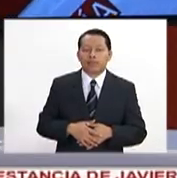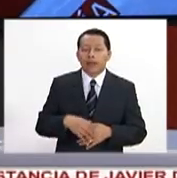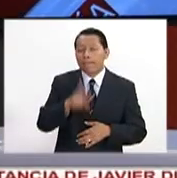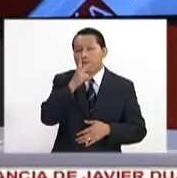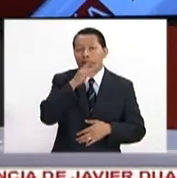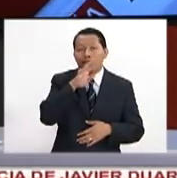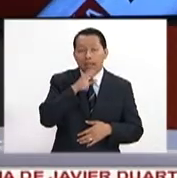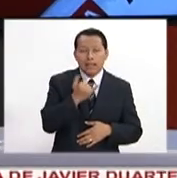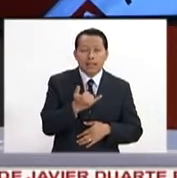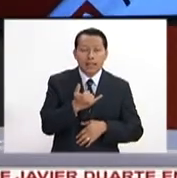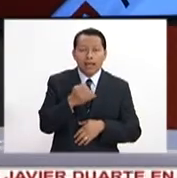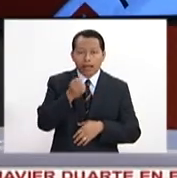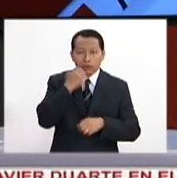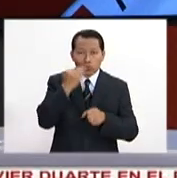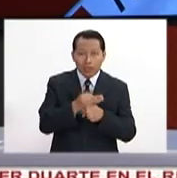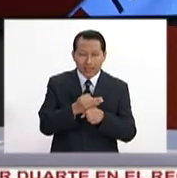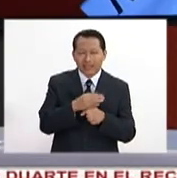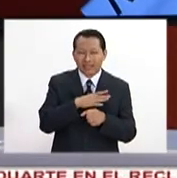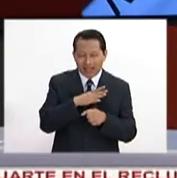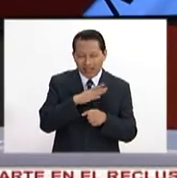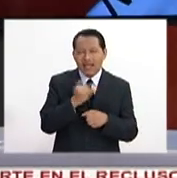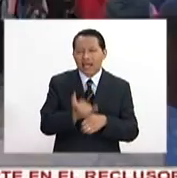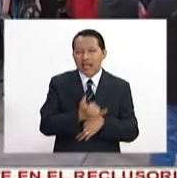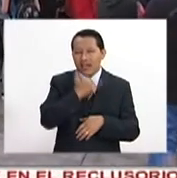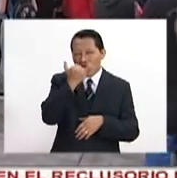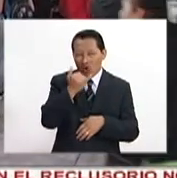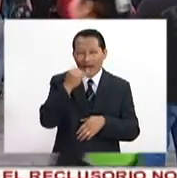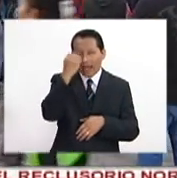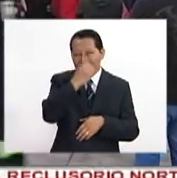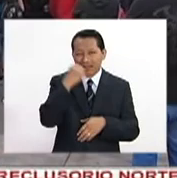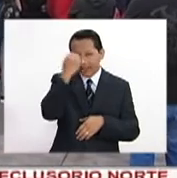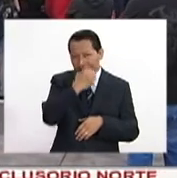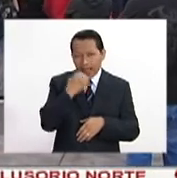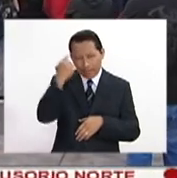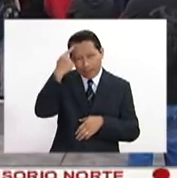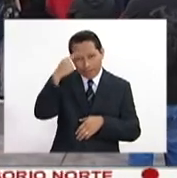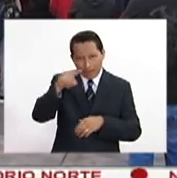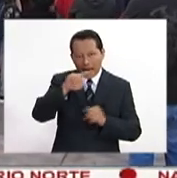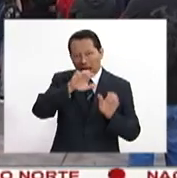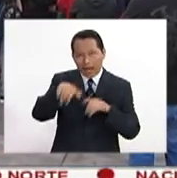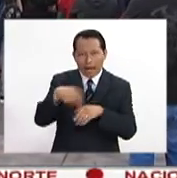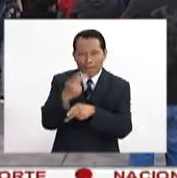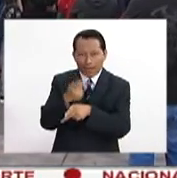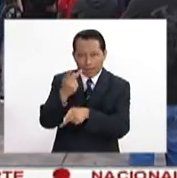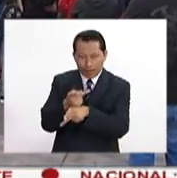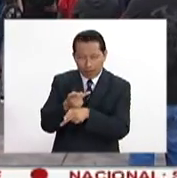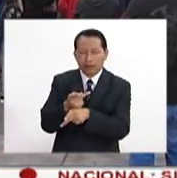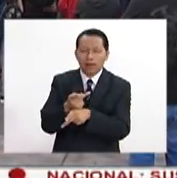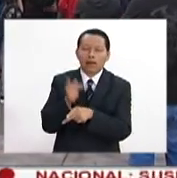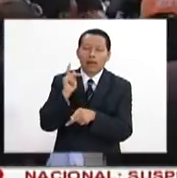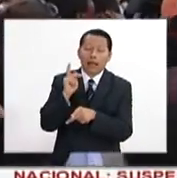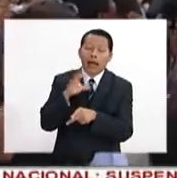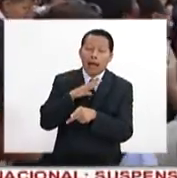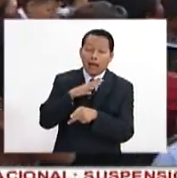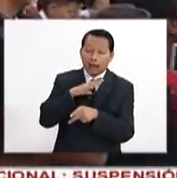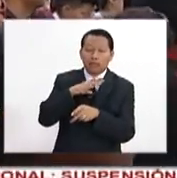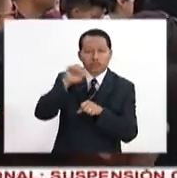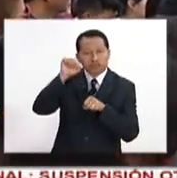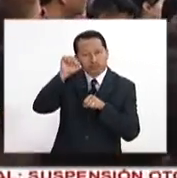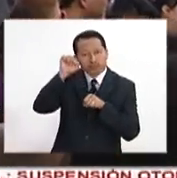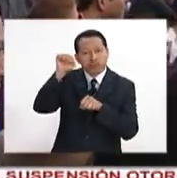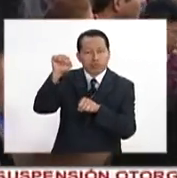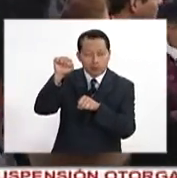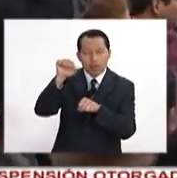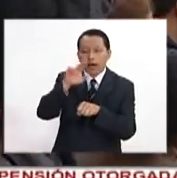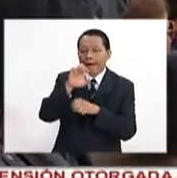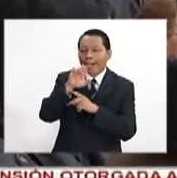Padres de familia y estudiantes que se vieron afectados por el error en la revisión del examen de admisión al nivel medio superior se manifestaron en la rectoría de la UNAM